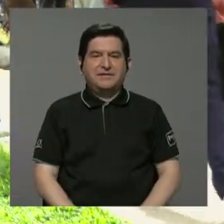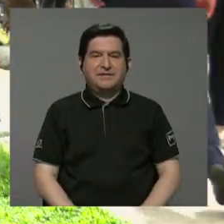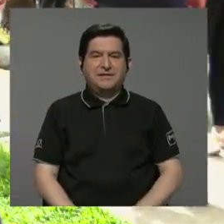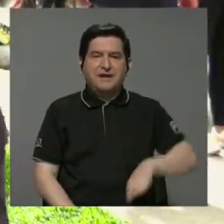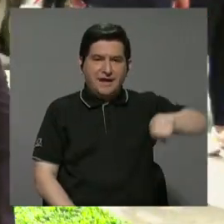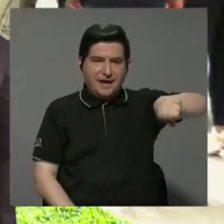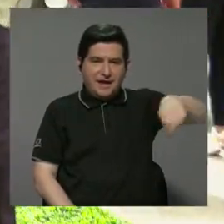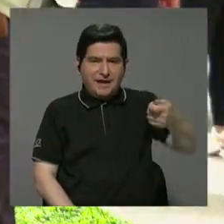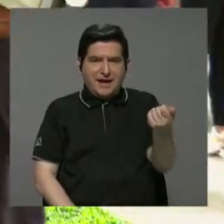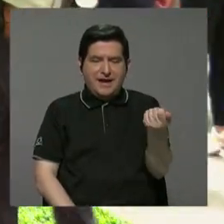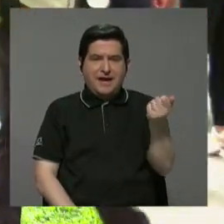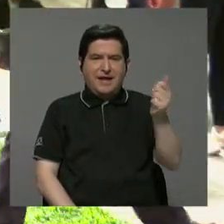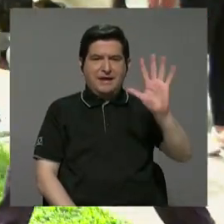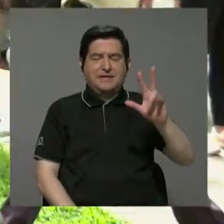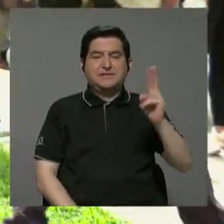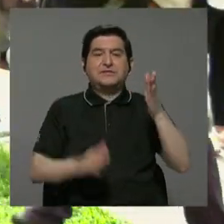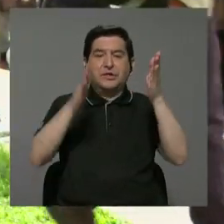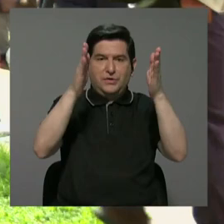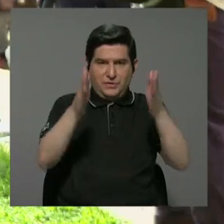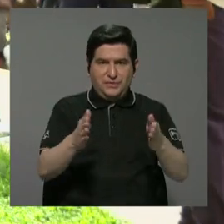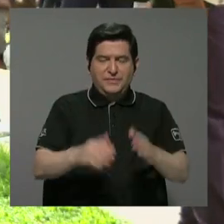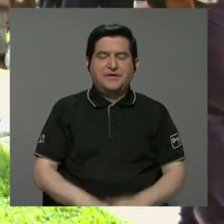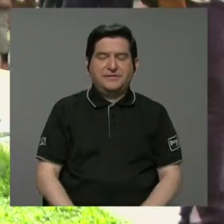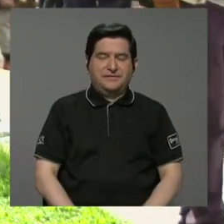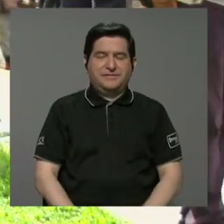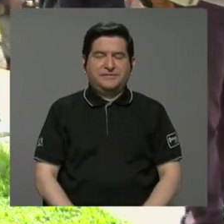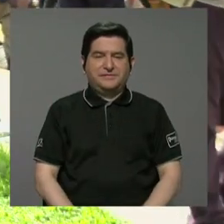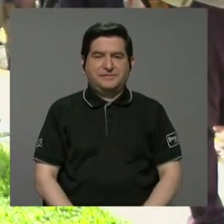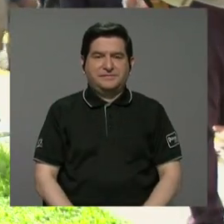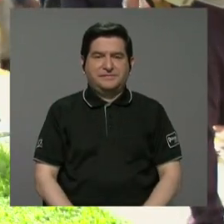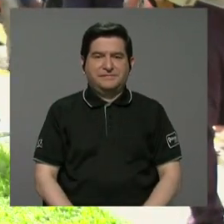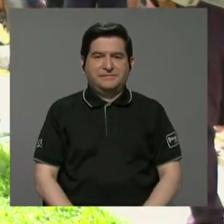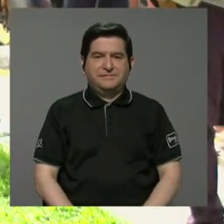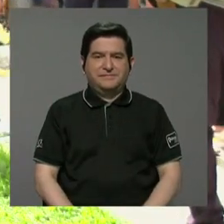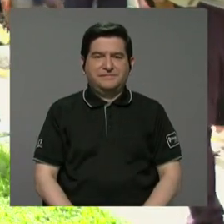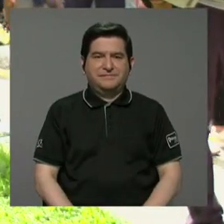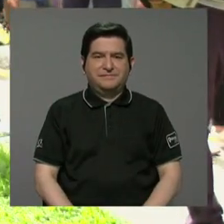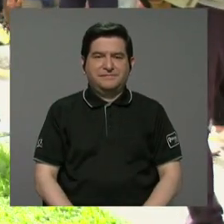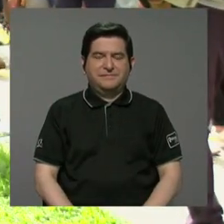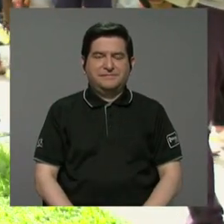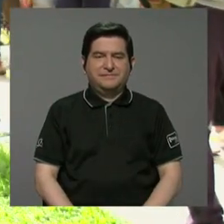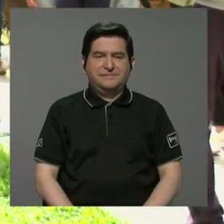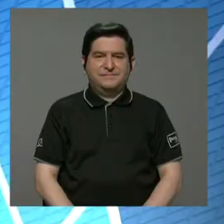el estudio con mis compañeros de Canal 15 UCR.